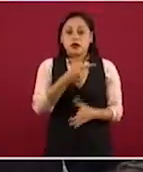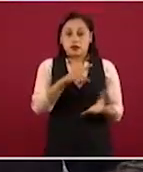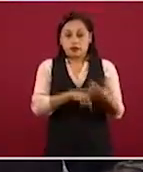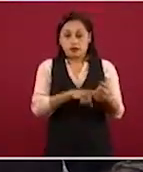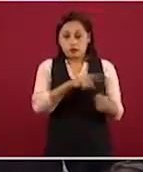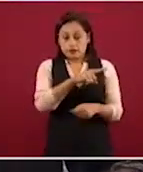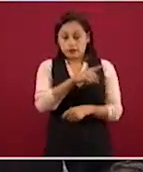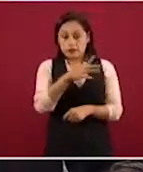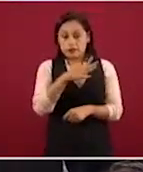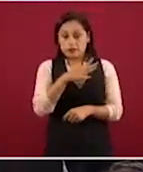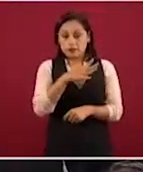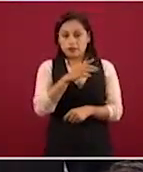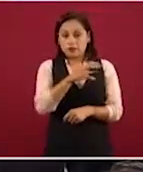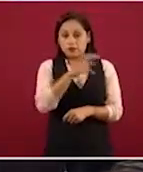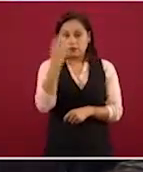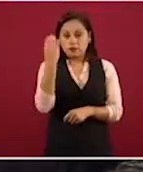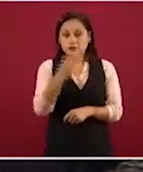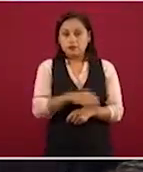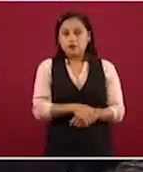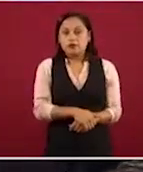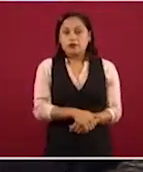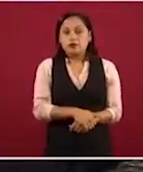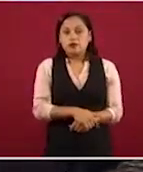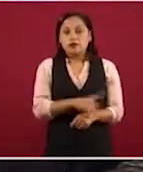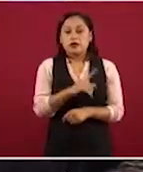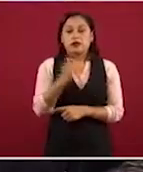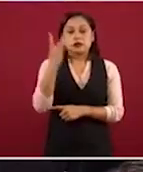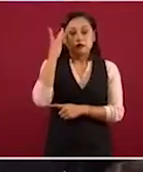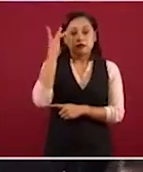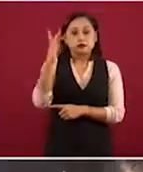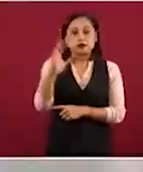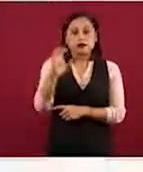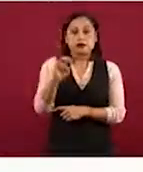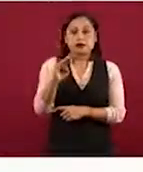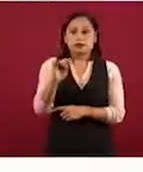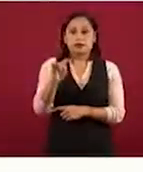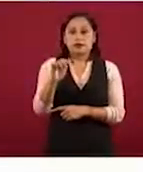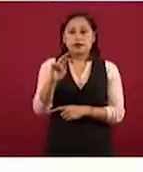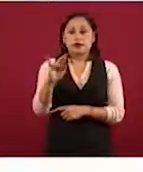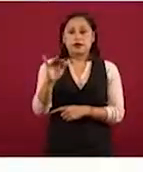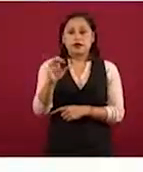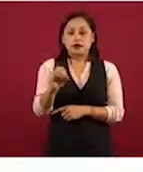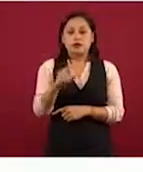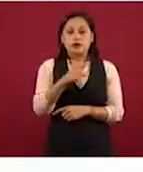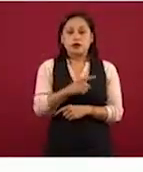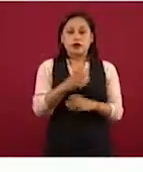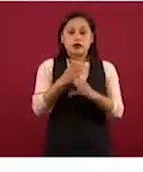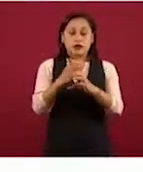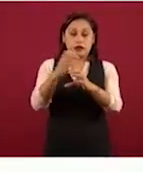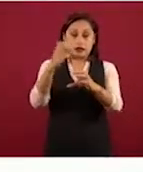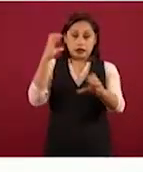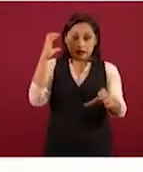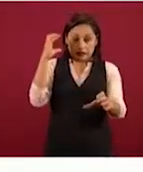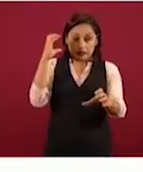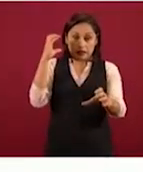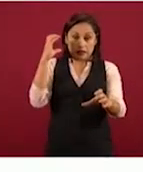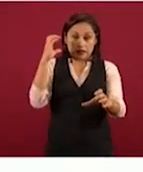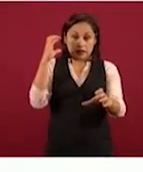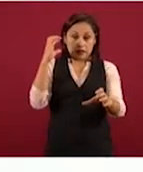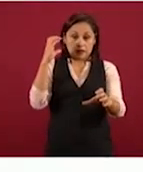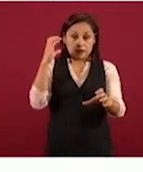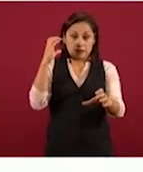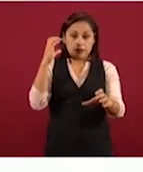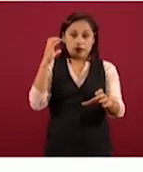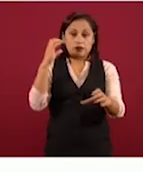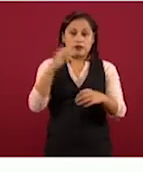Adelante. Ese es en San Emeterio. Esa es una plataforma de un tracto, en donde el carril